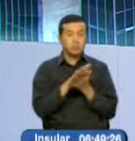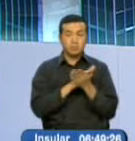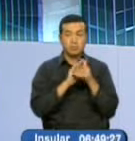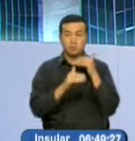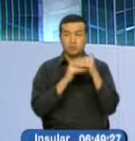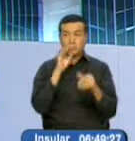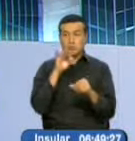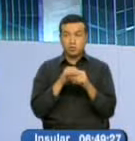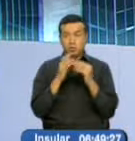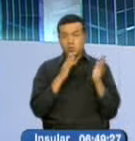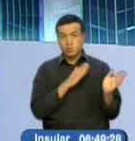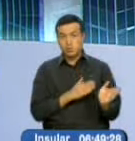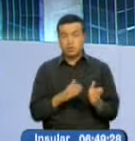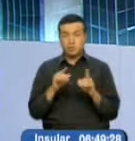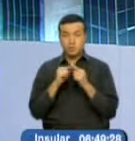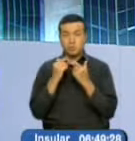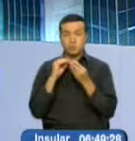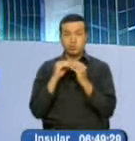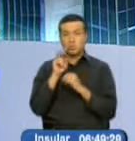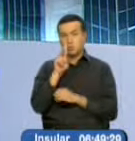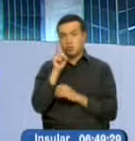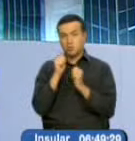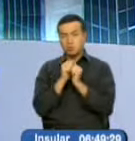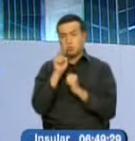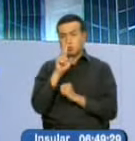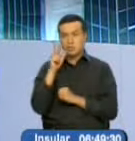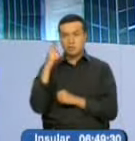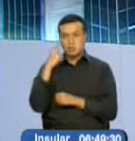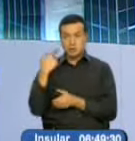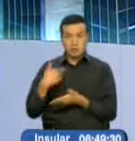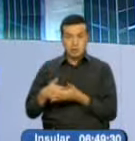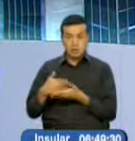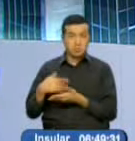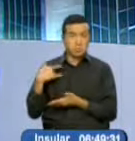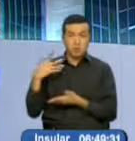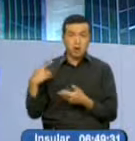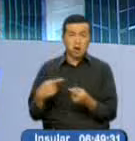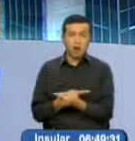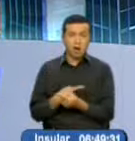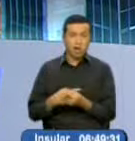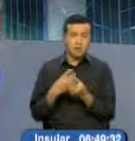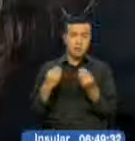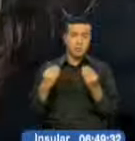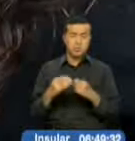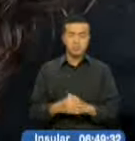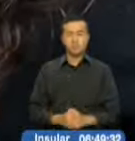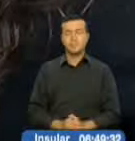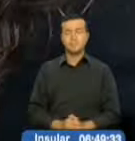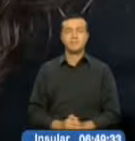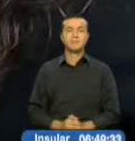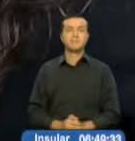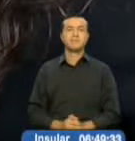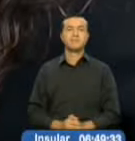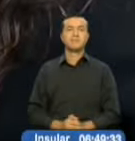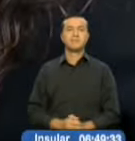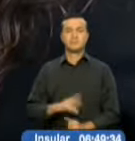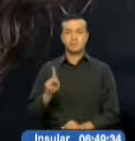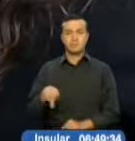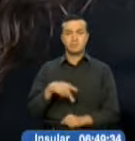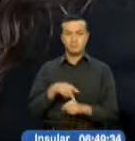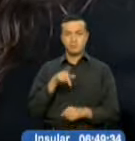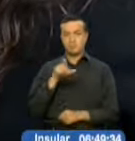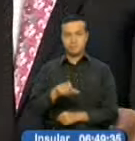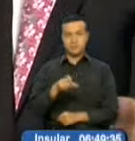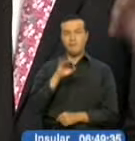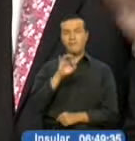proceso electoral presentadas por la Alianza Creo Suma carecen de argumentos y se contradicen. Para el analista político